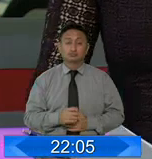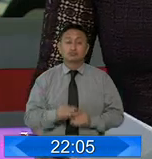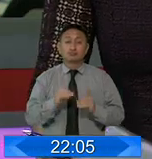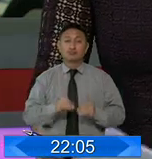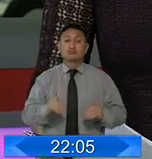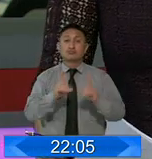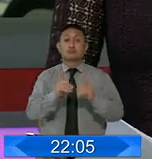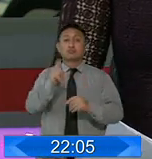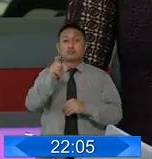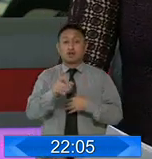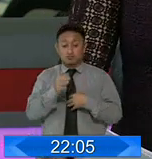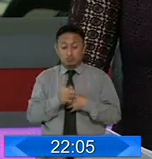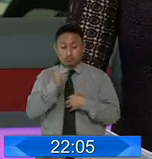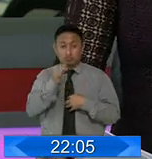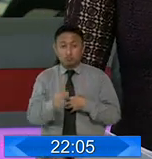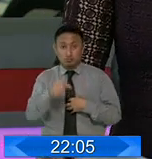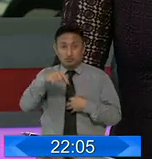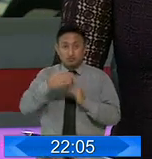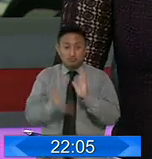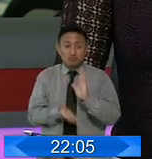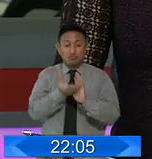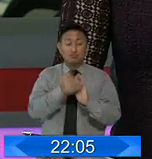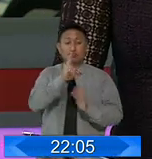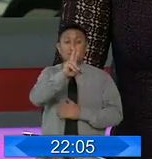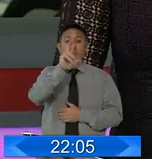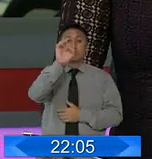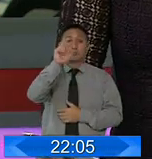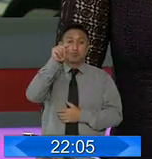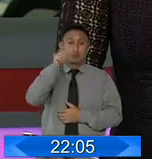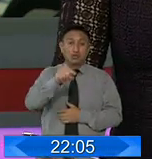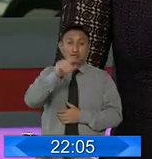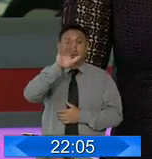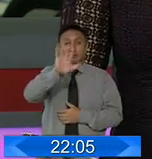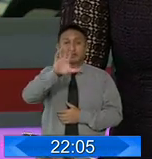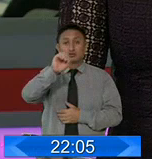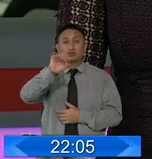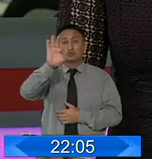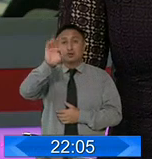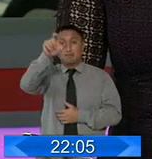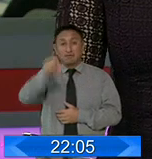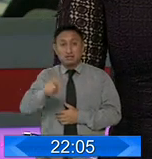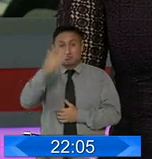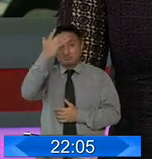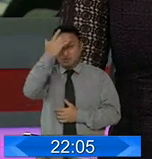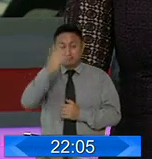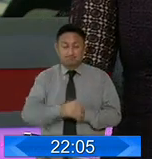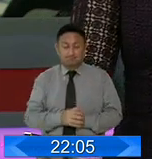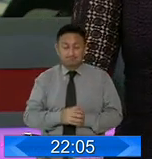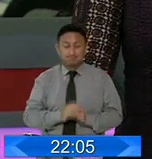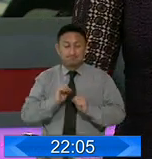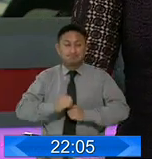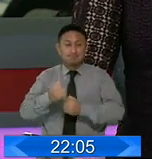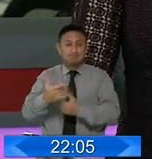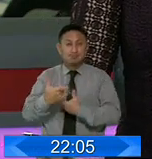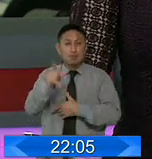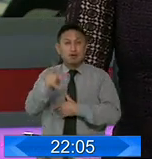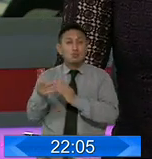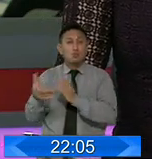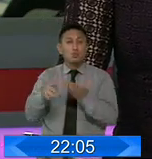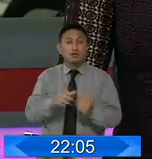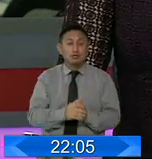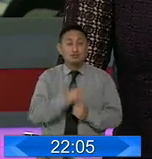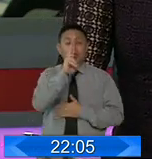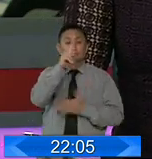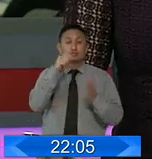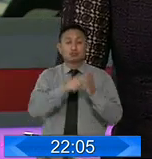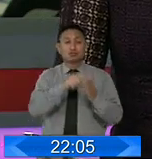en casos confirmados por coronavirus ascendió a 29 mil 509 contagiados el reporte de personas fallecidas es de 2